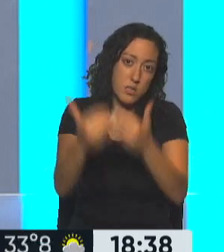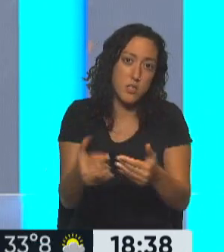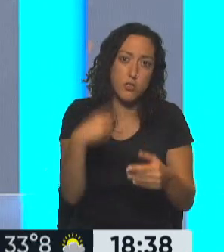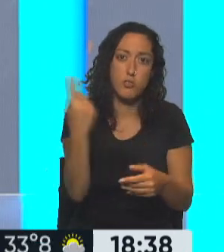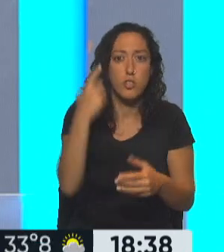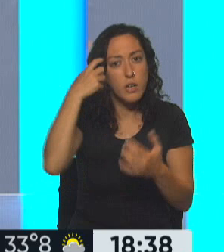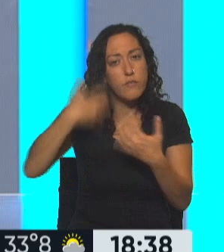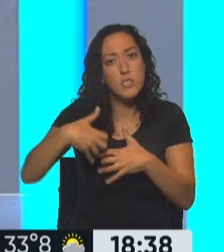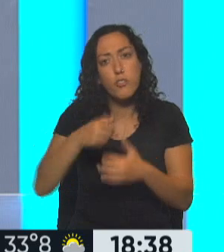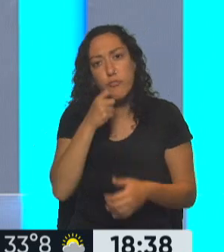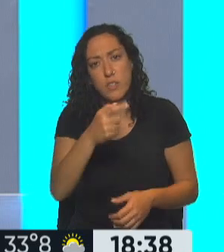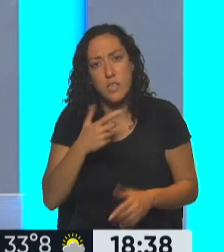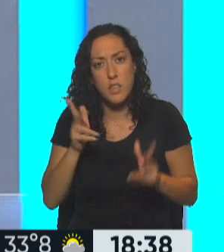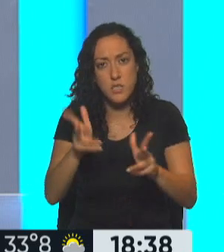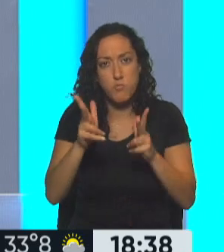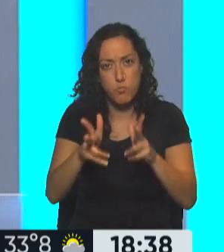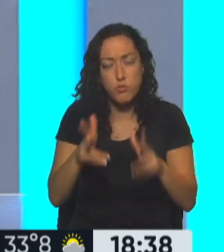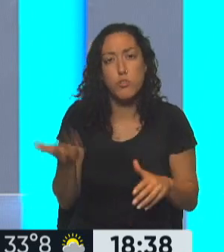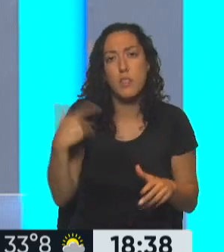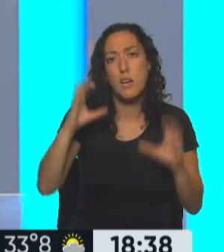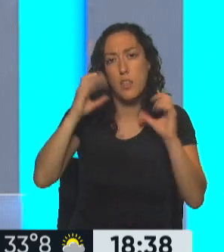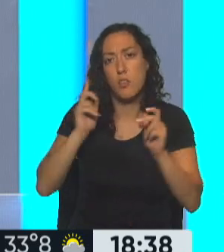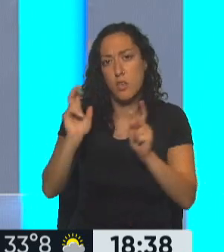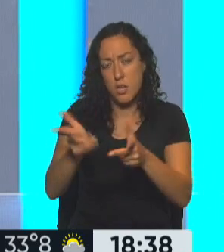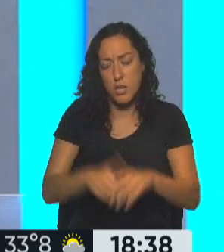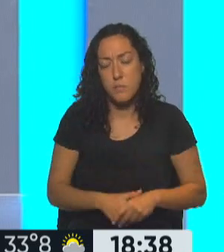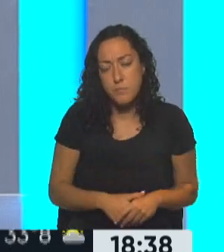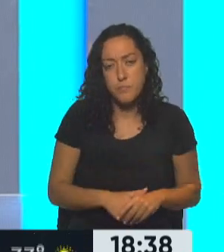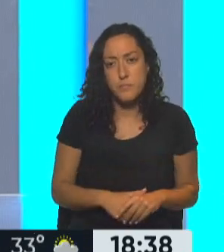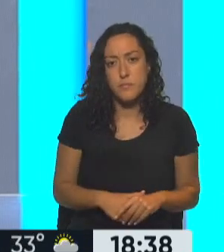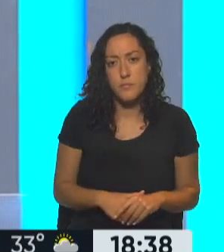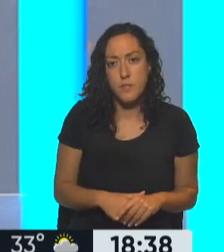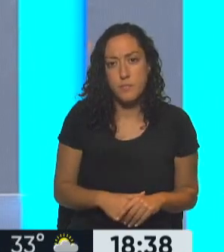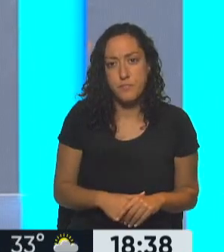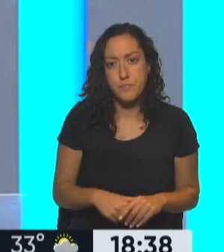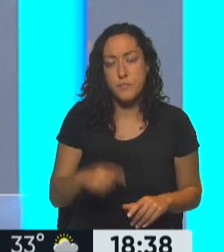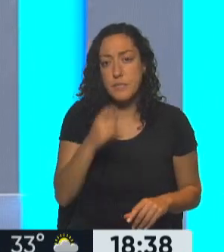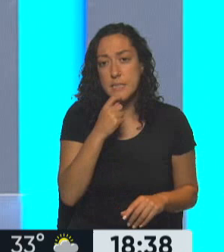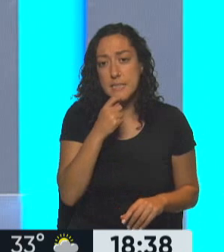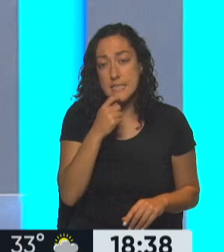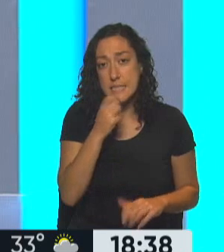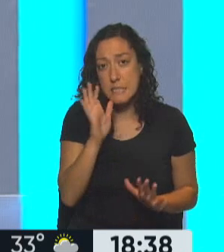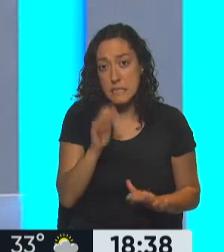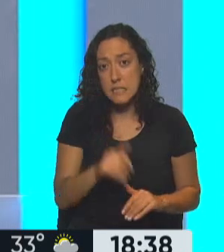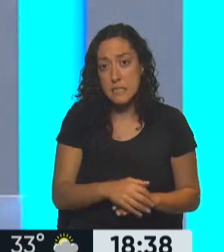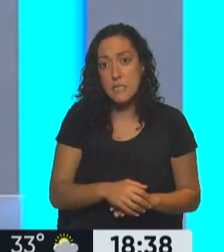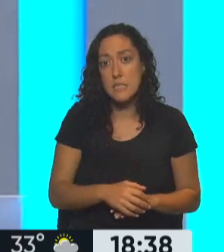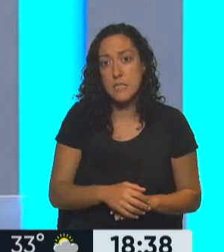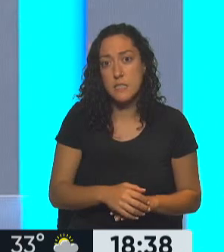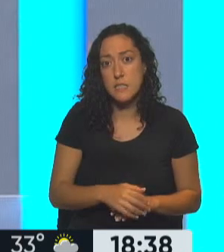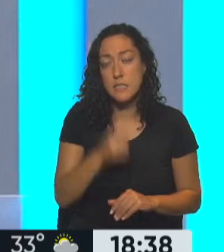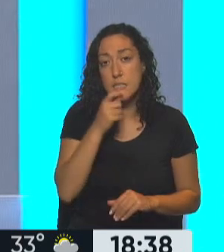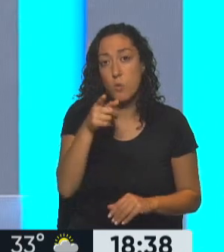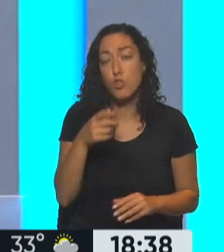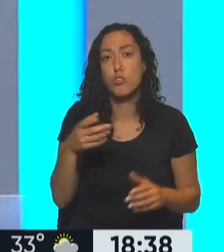muy sencilla. Y recién yo lo decía en una radio. Si a vos vas en un medio